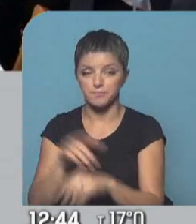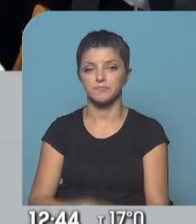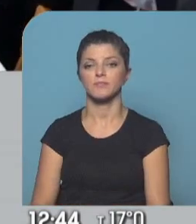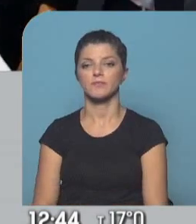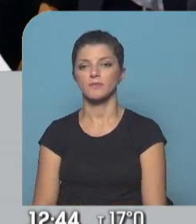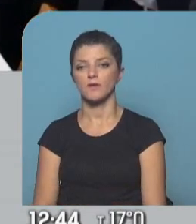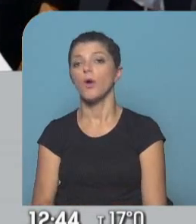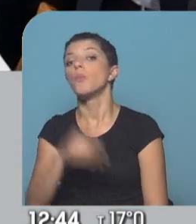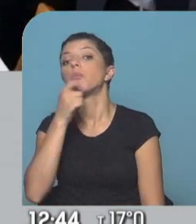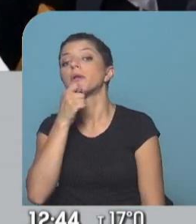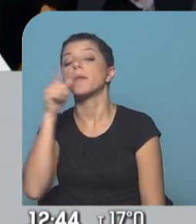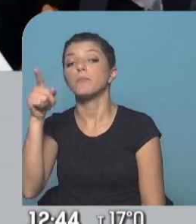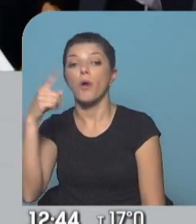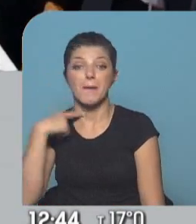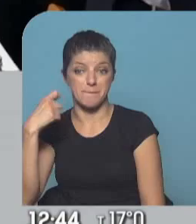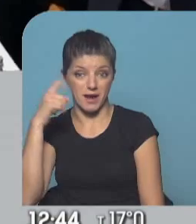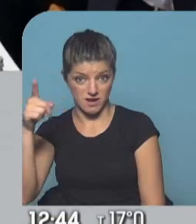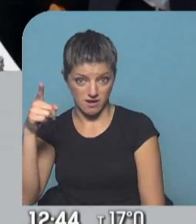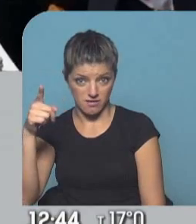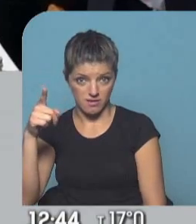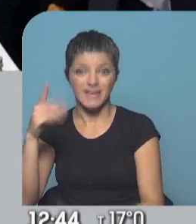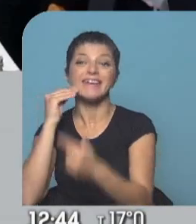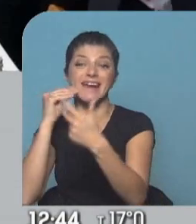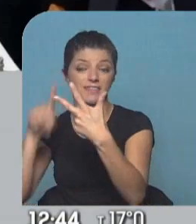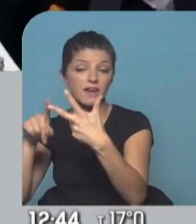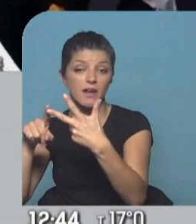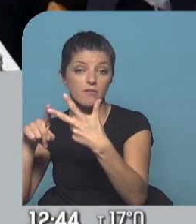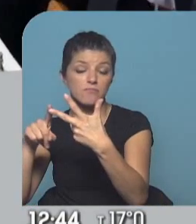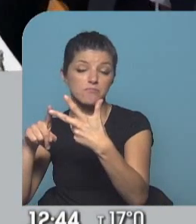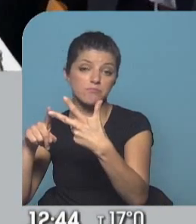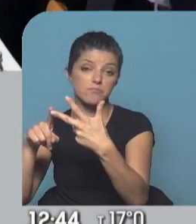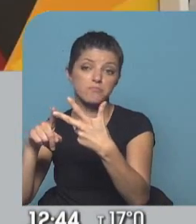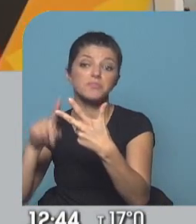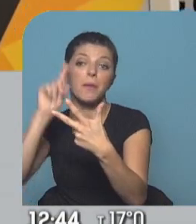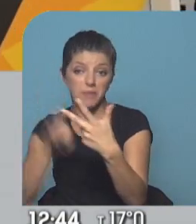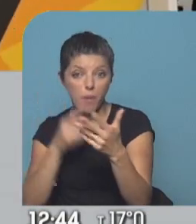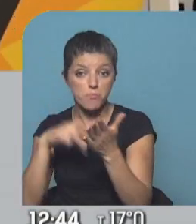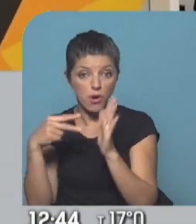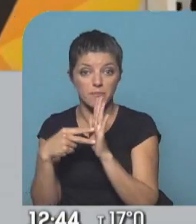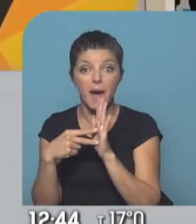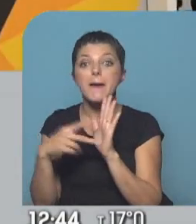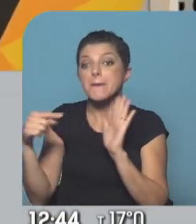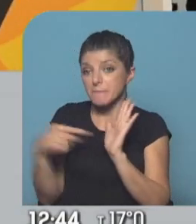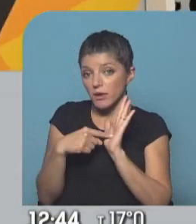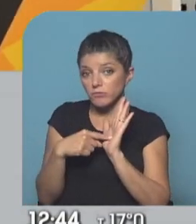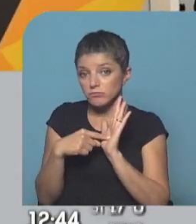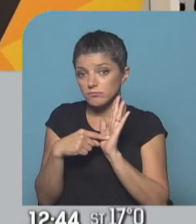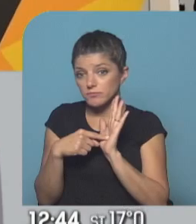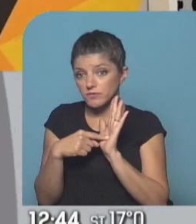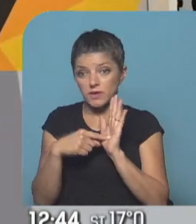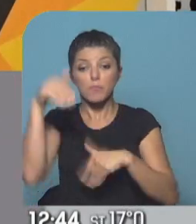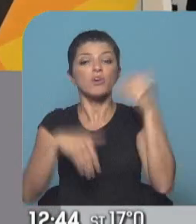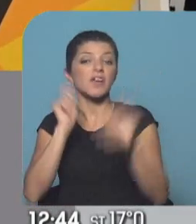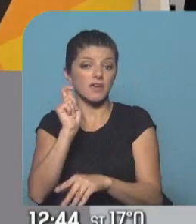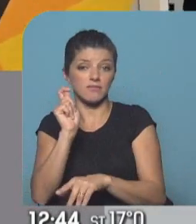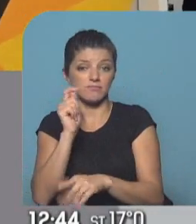como es el caso de España, pero ni siquiera Inglaterra, Reino Unido, que también tiene sus problemas, pero los que votan son los que están fronteras adentro,